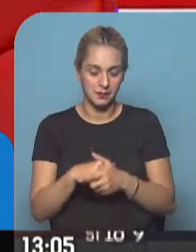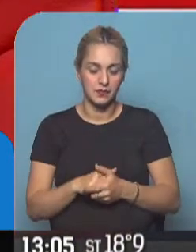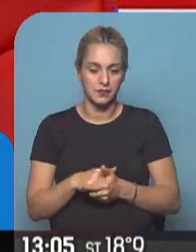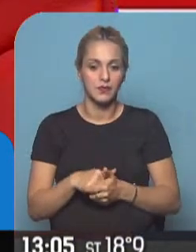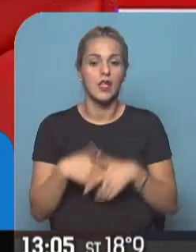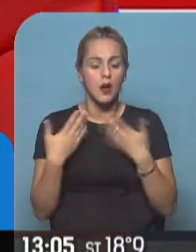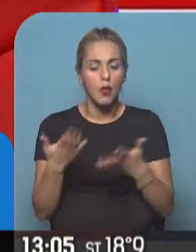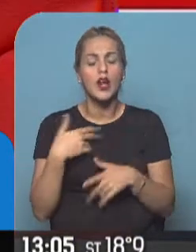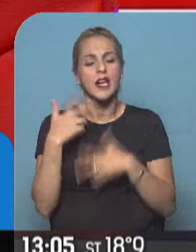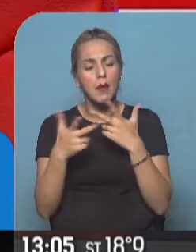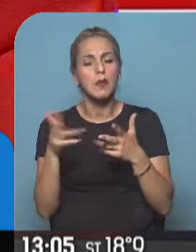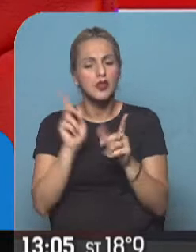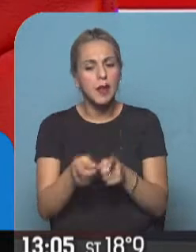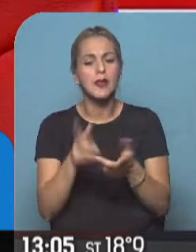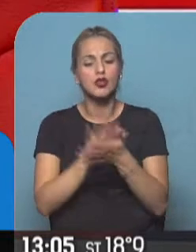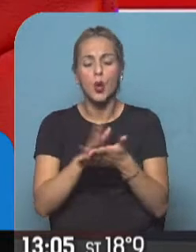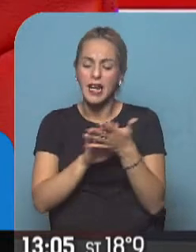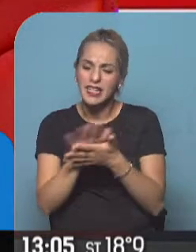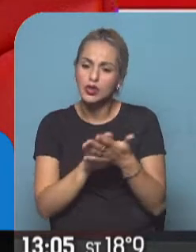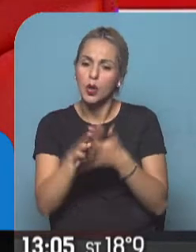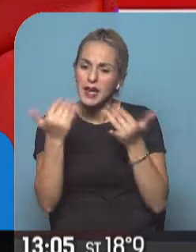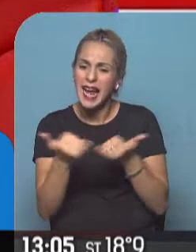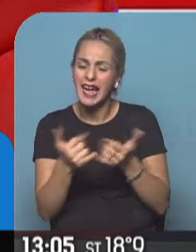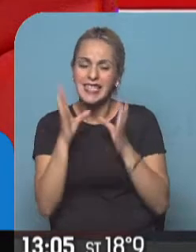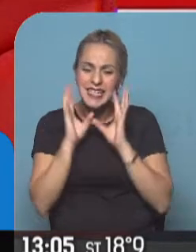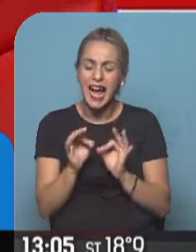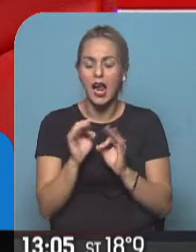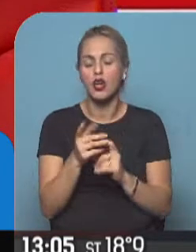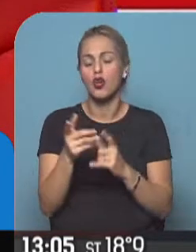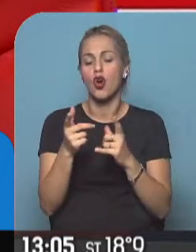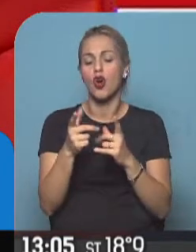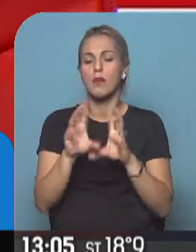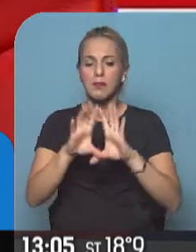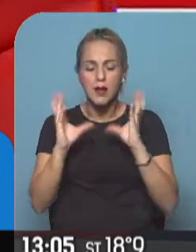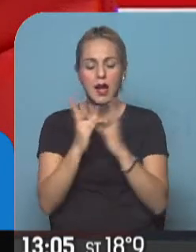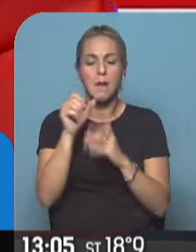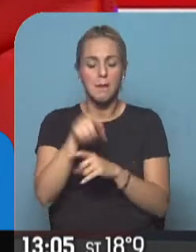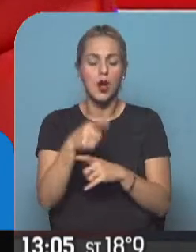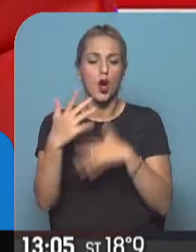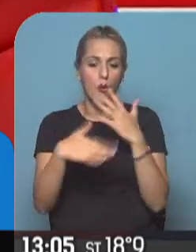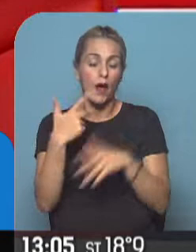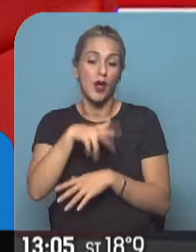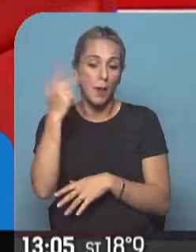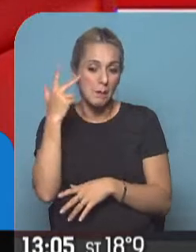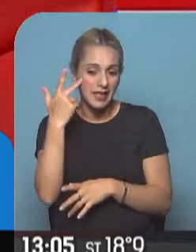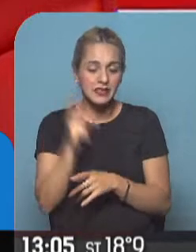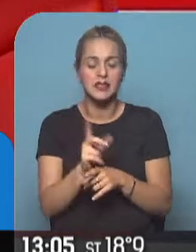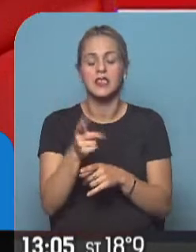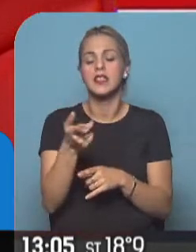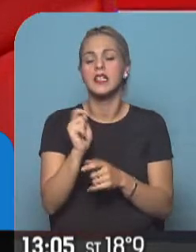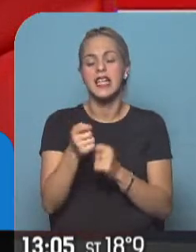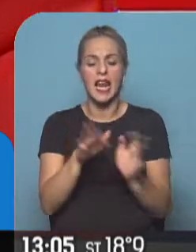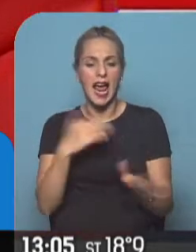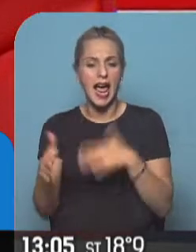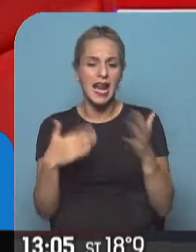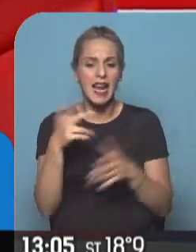y tratar también de resolver facetas que tienen que ver con el entorno del mejor jugador del mundo, que nos permitan, como hoy, tener